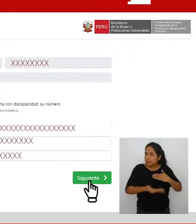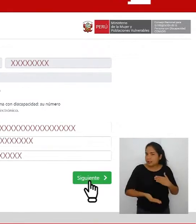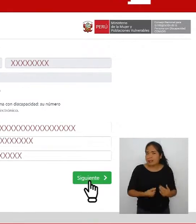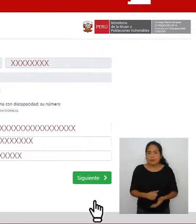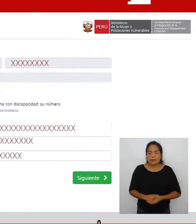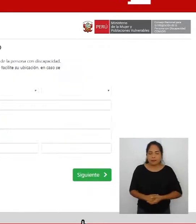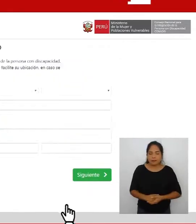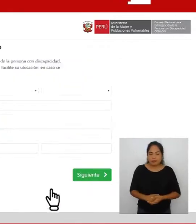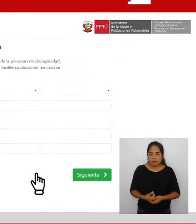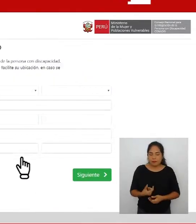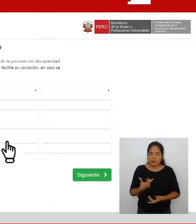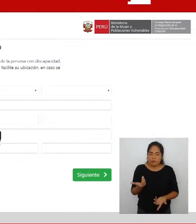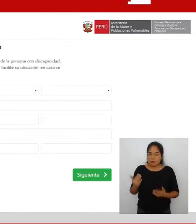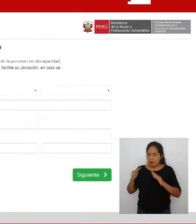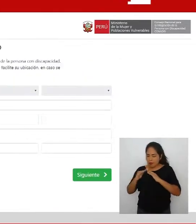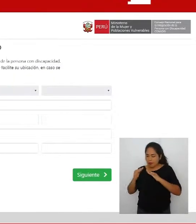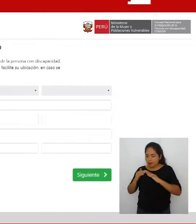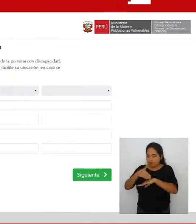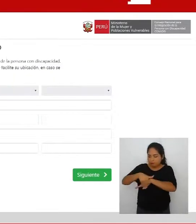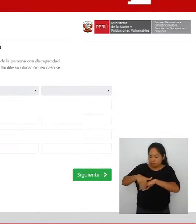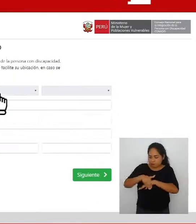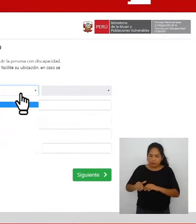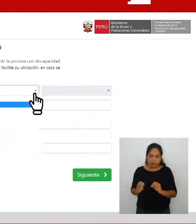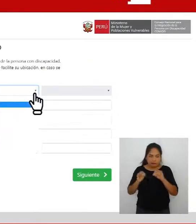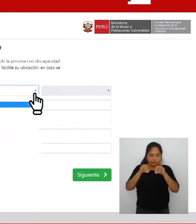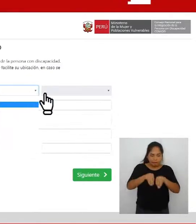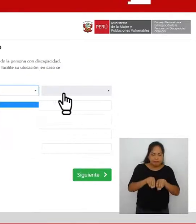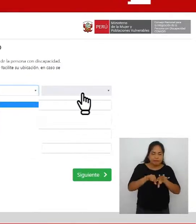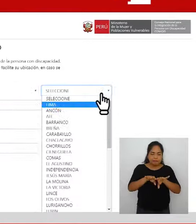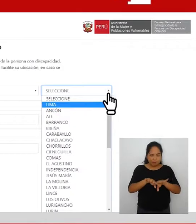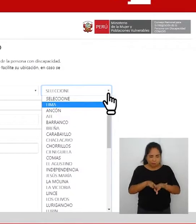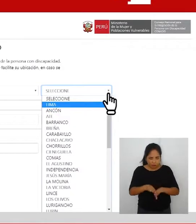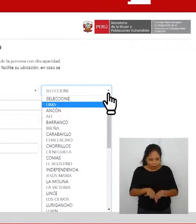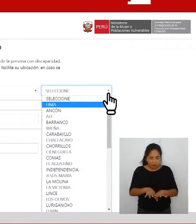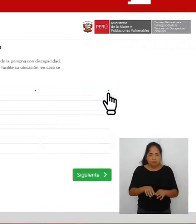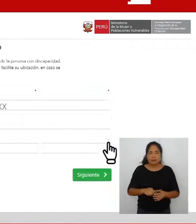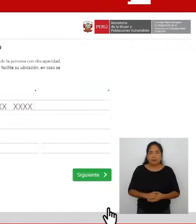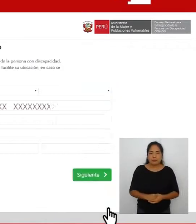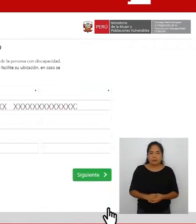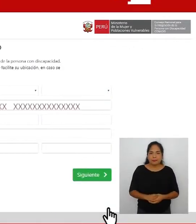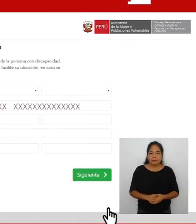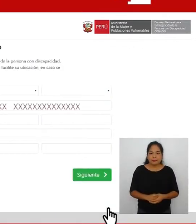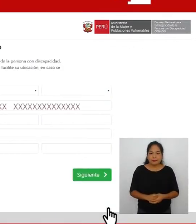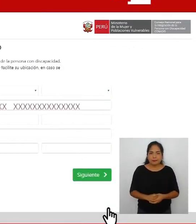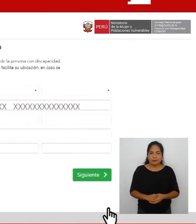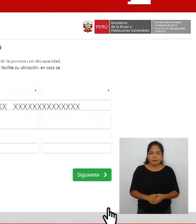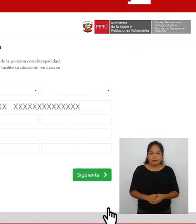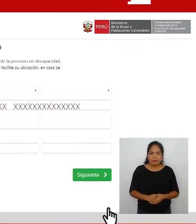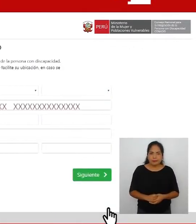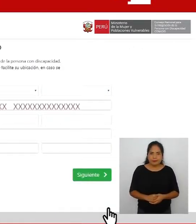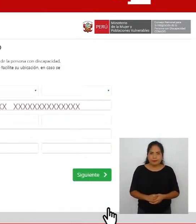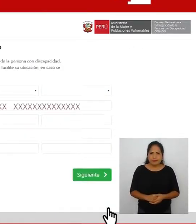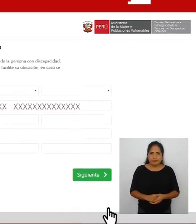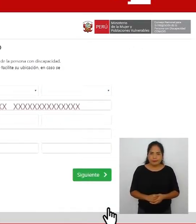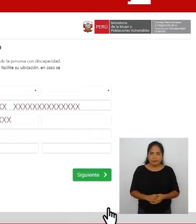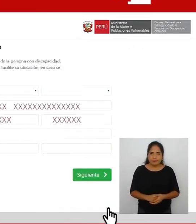en Siguiente. Escribe los datos de tu domicilio, tal como indica en el formulario.